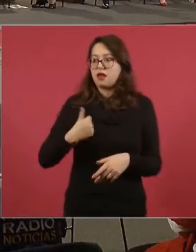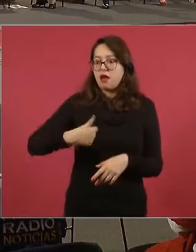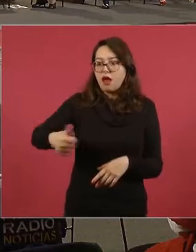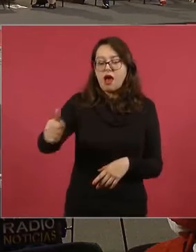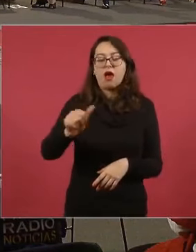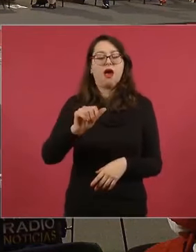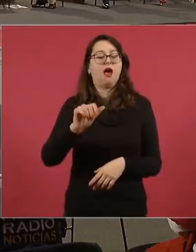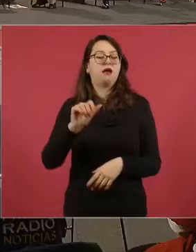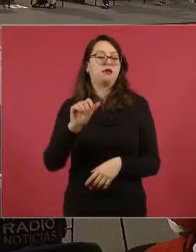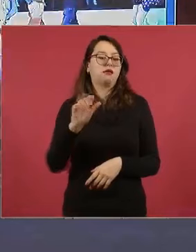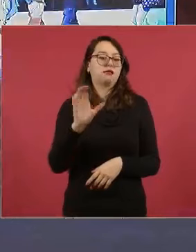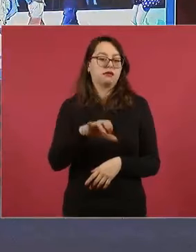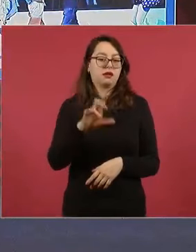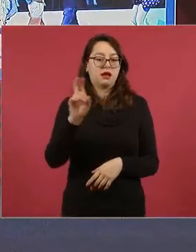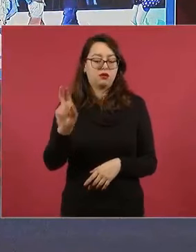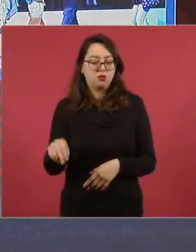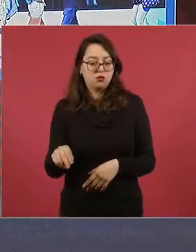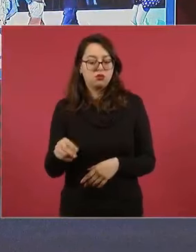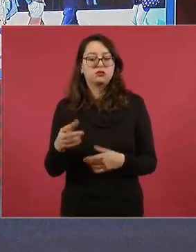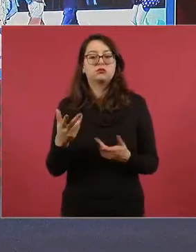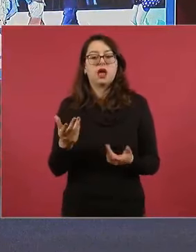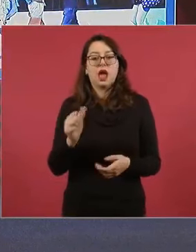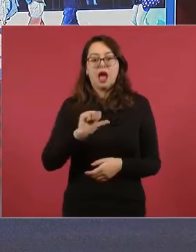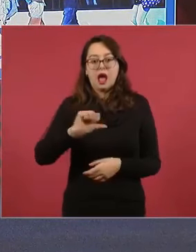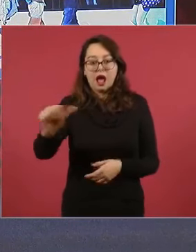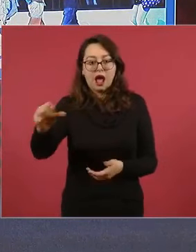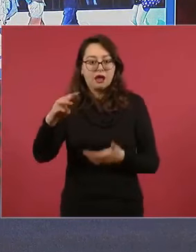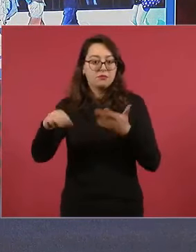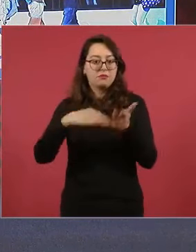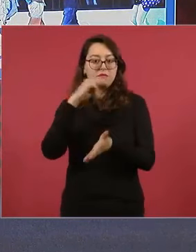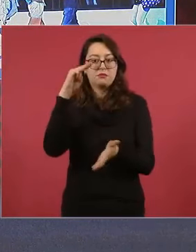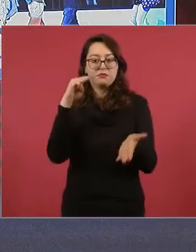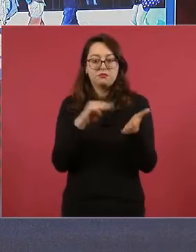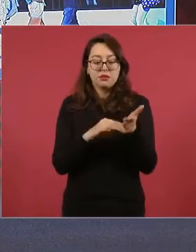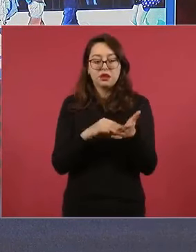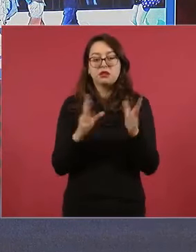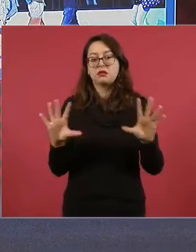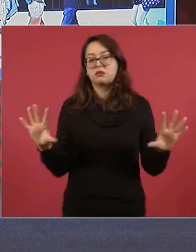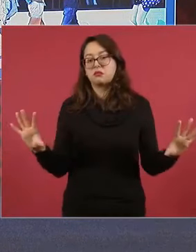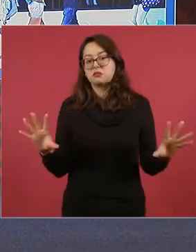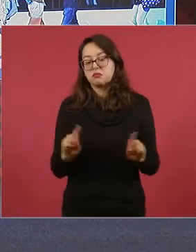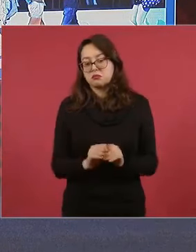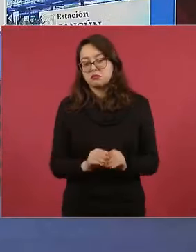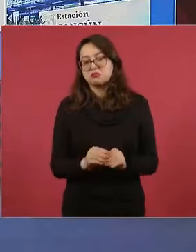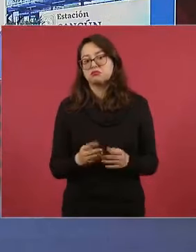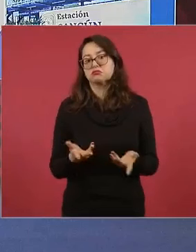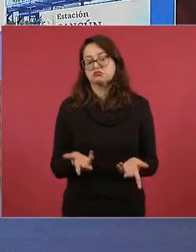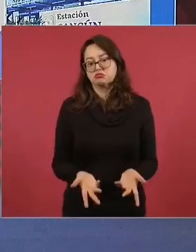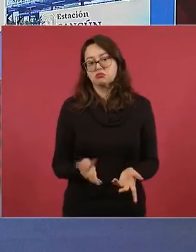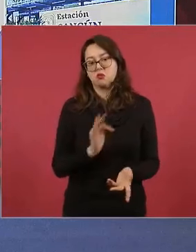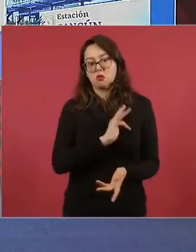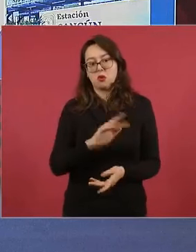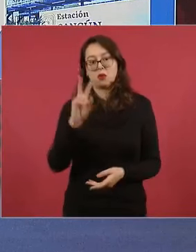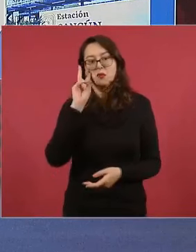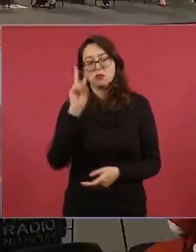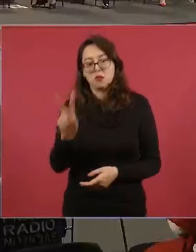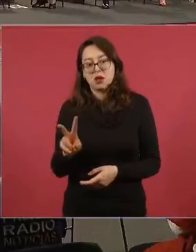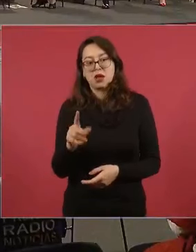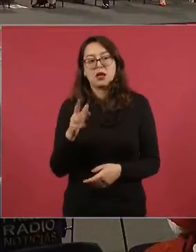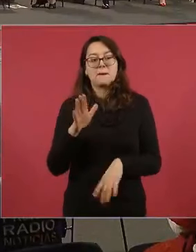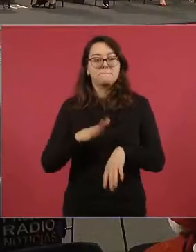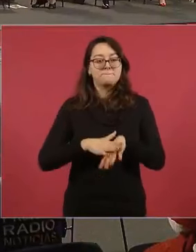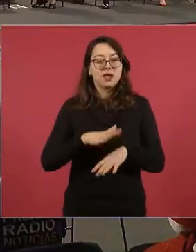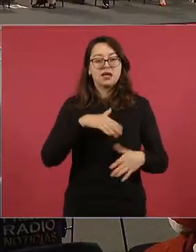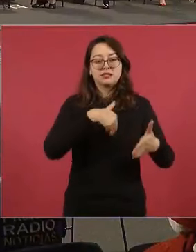y desde Mérida hacia Valladolid. En general, todas las rutas son como se han comportado. En la siguiente lámina vemos los destinos de mayor